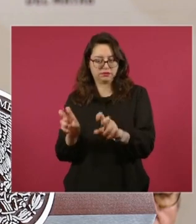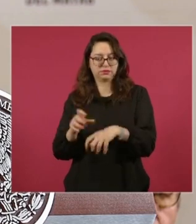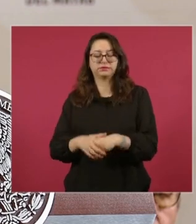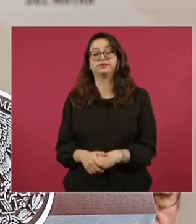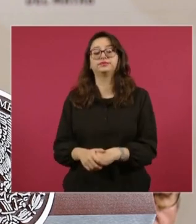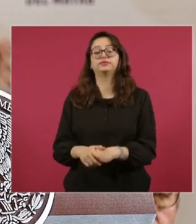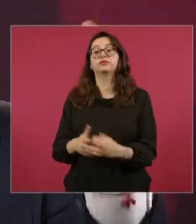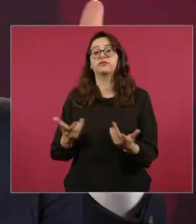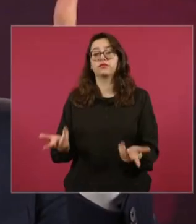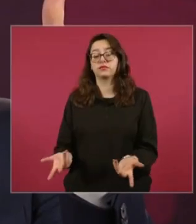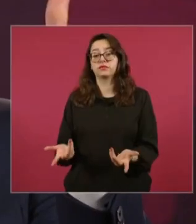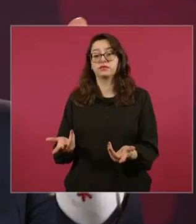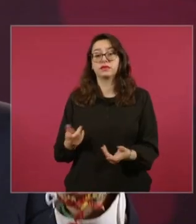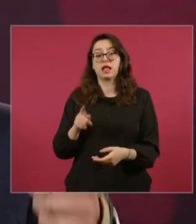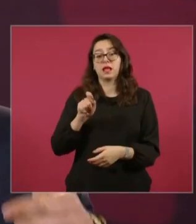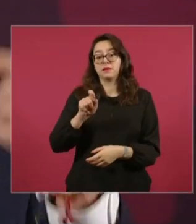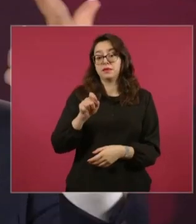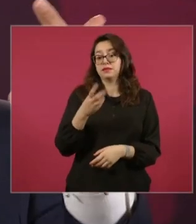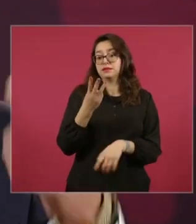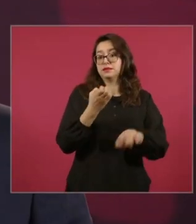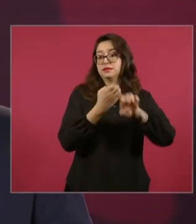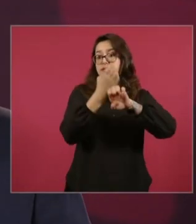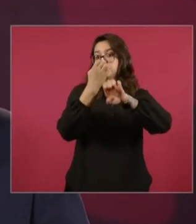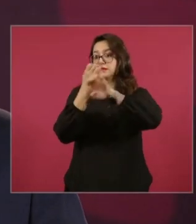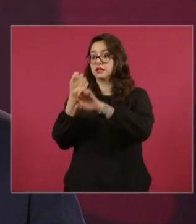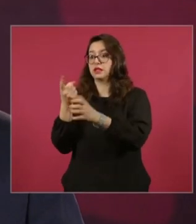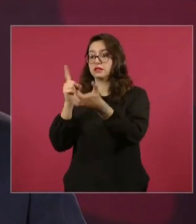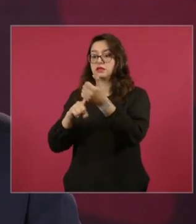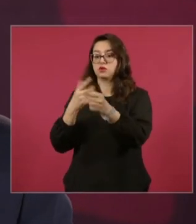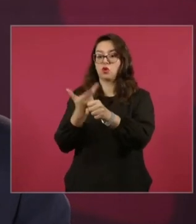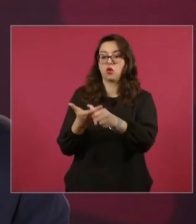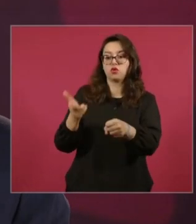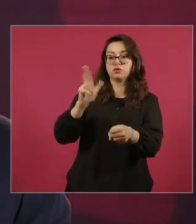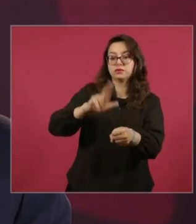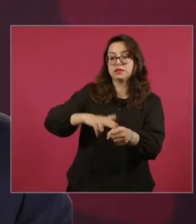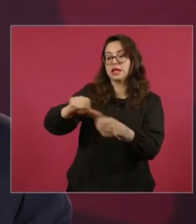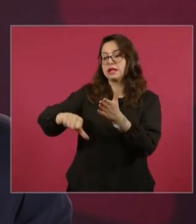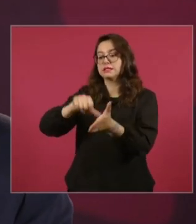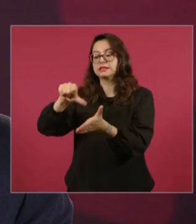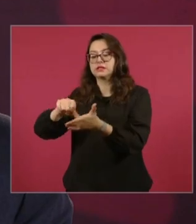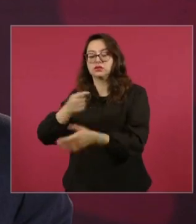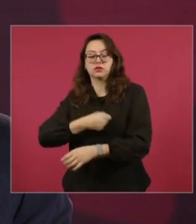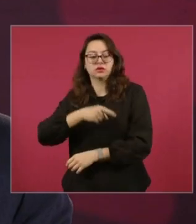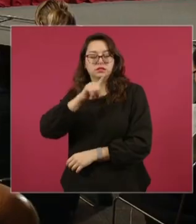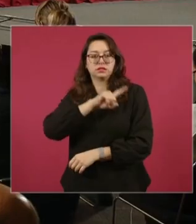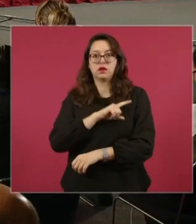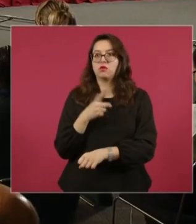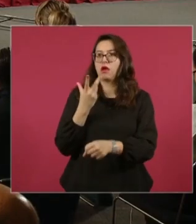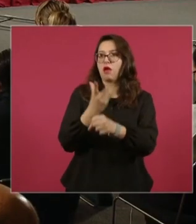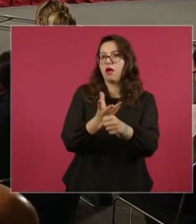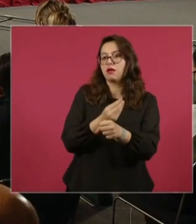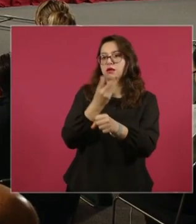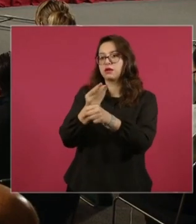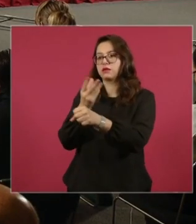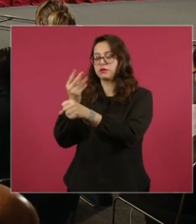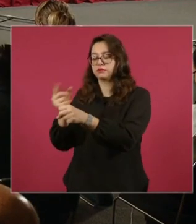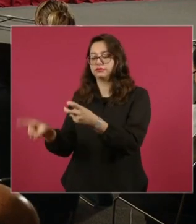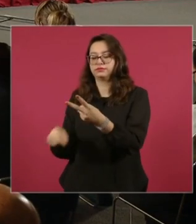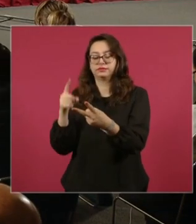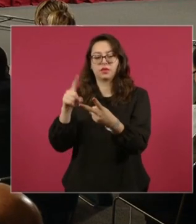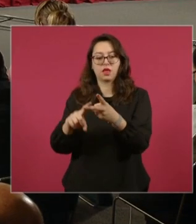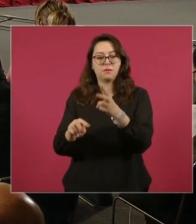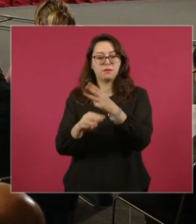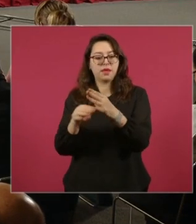se ha realizado en hospitales y en centros de salud en los 23 estados, la compra de